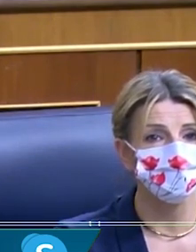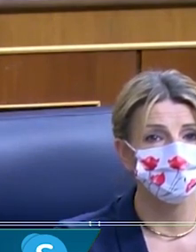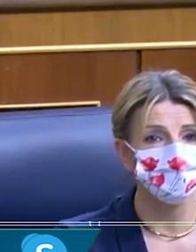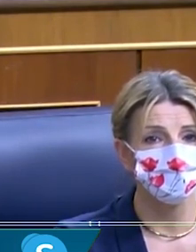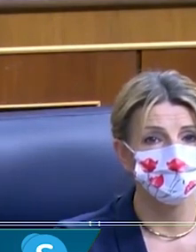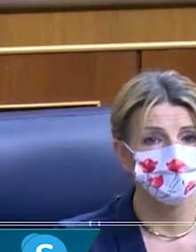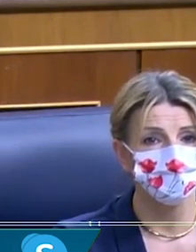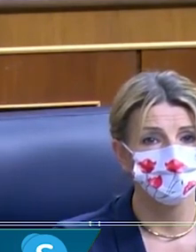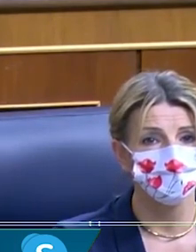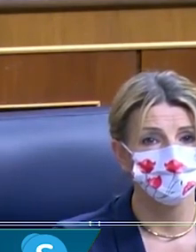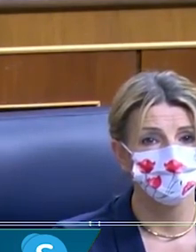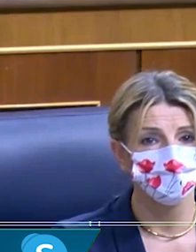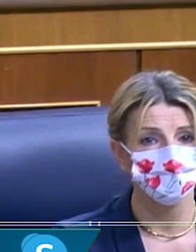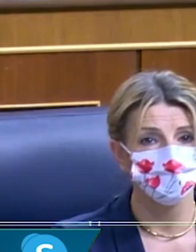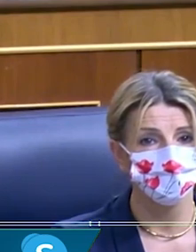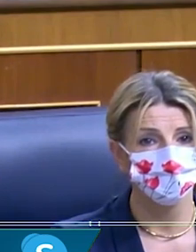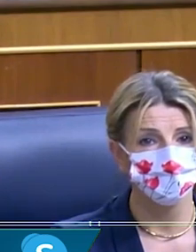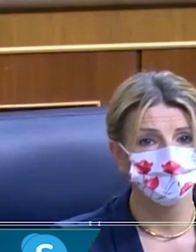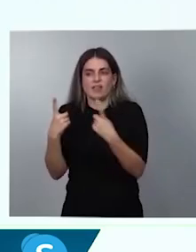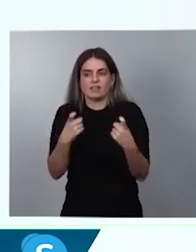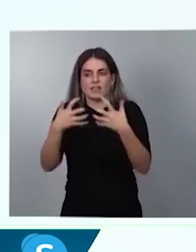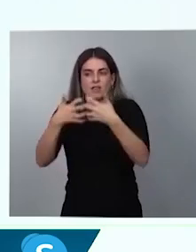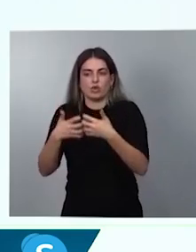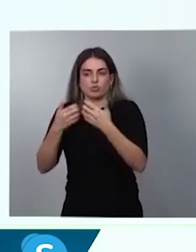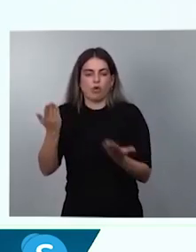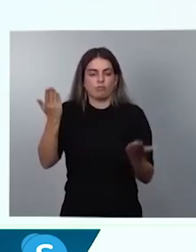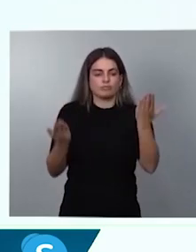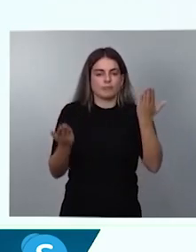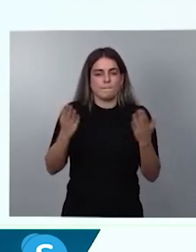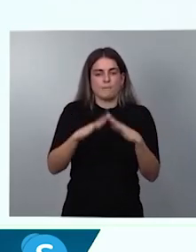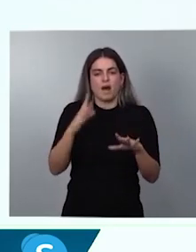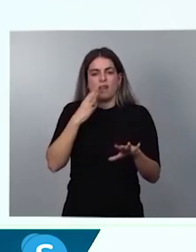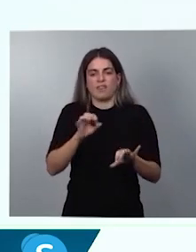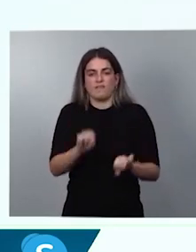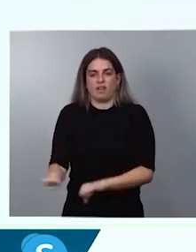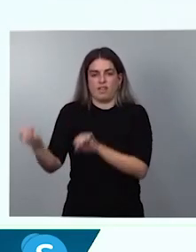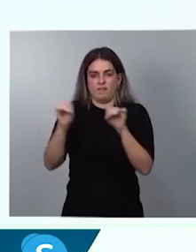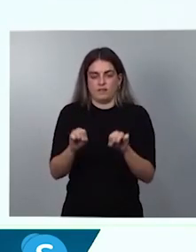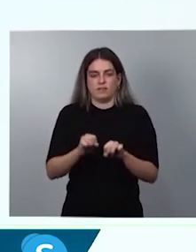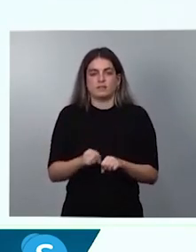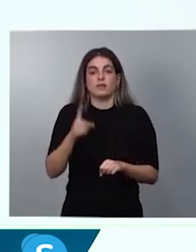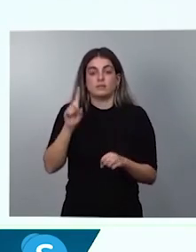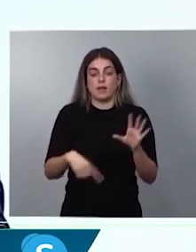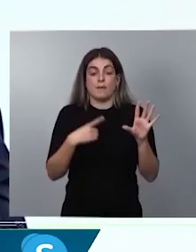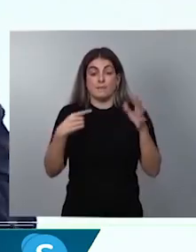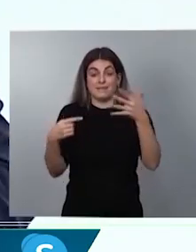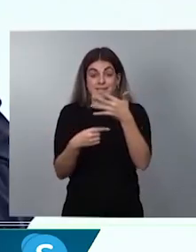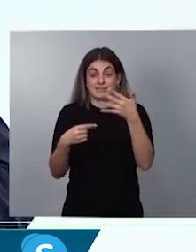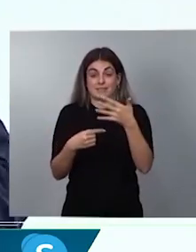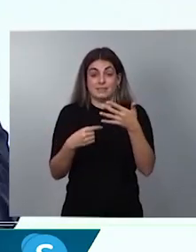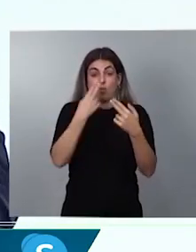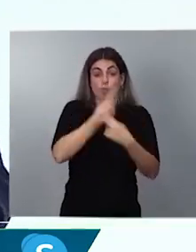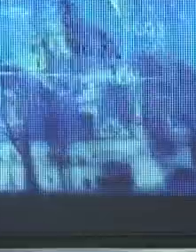verdad esperemos esperemos no ver aparecer por ahí a obi wan kenobi ya todas la gente porque ya es lo que nos faltaba